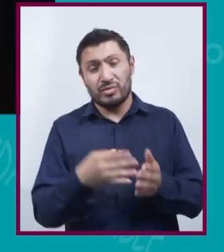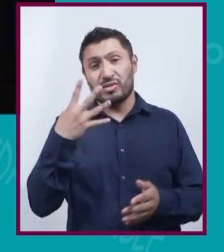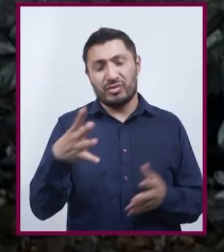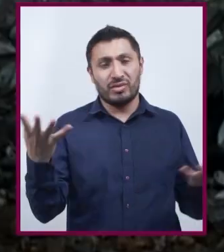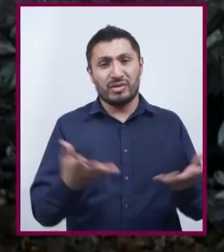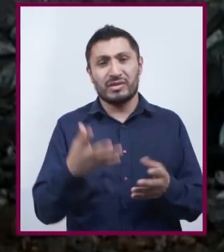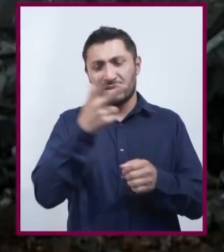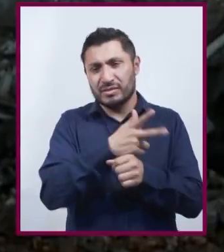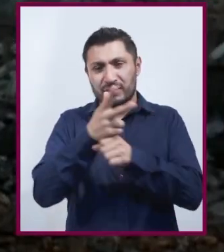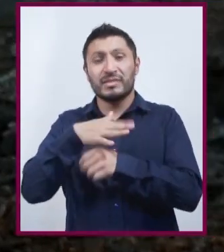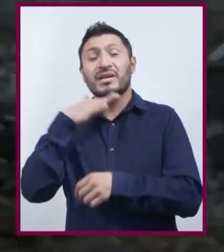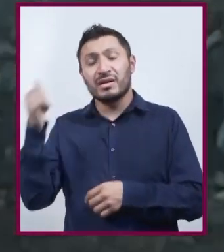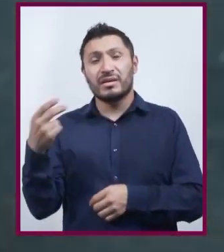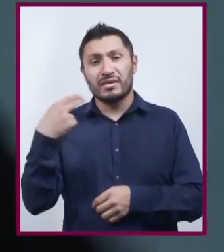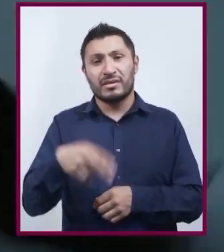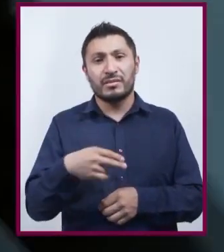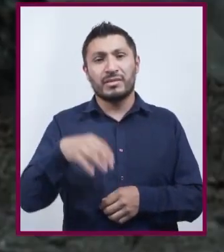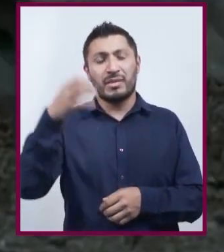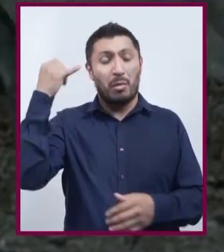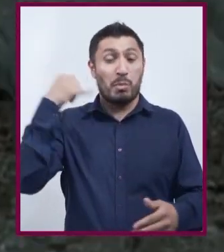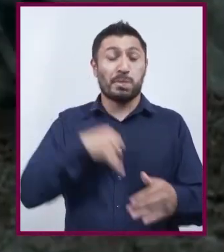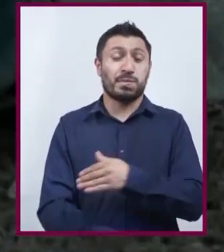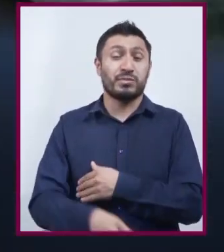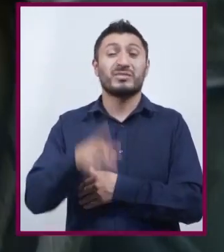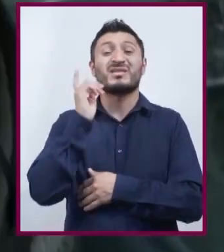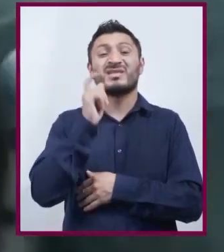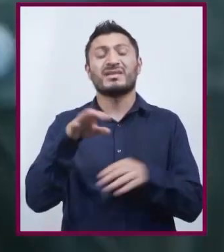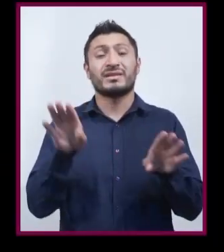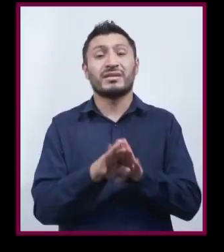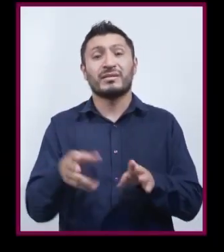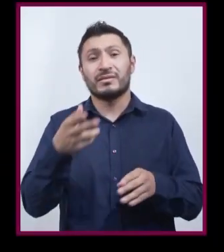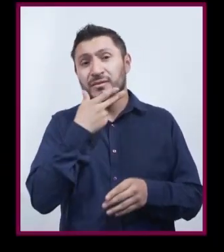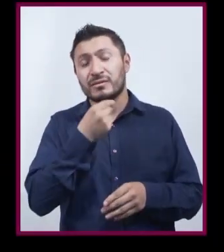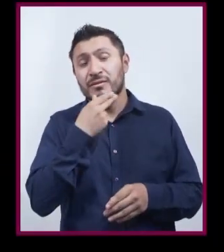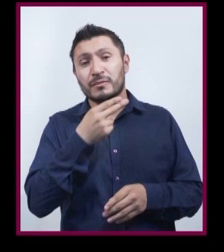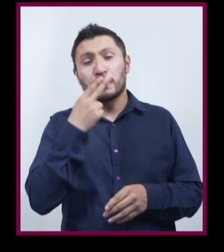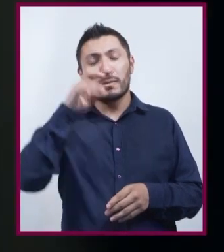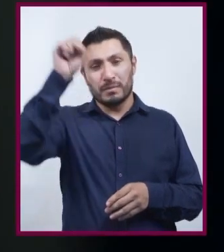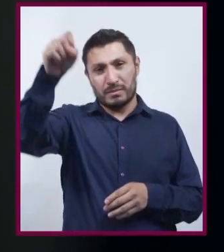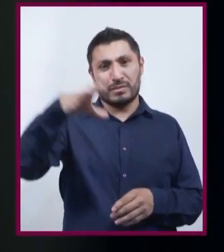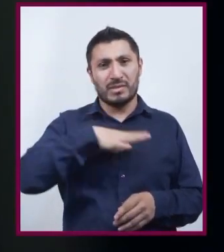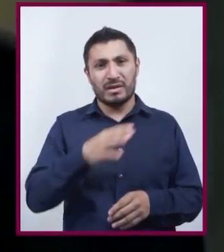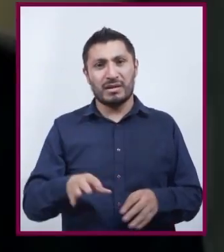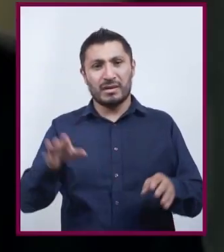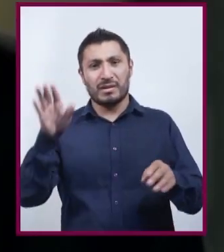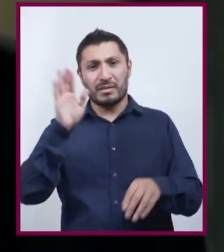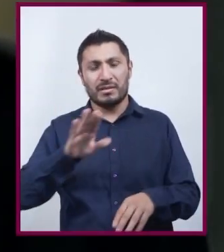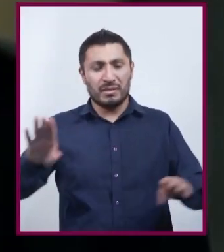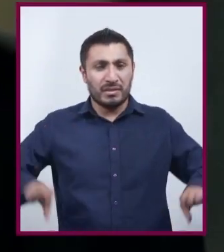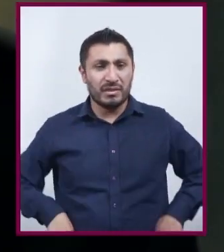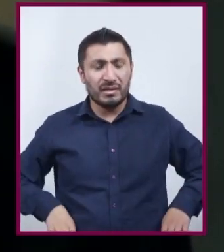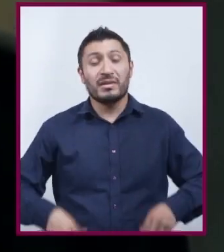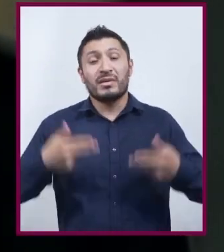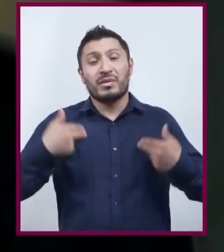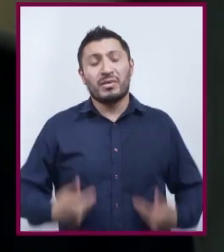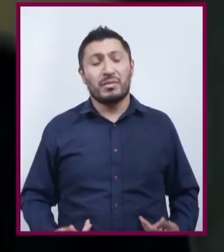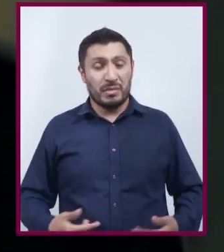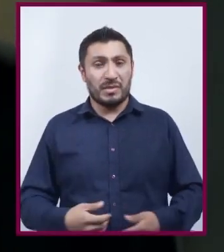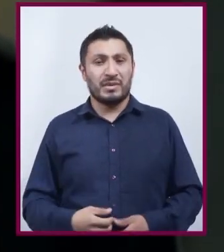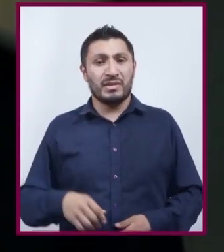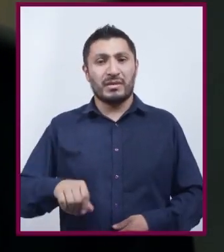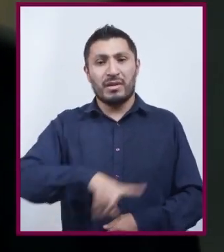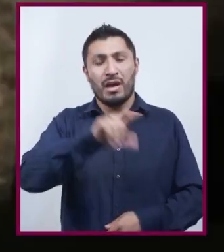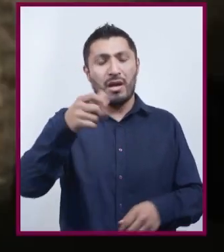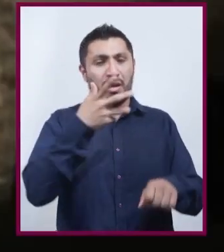actualidad. En el 2004 se realizó una película en Alemania llamada El hundimiento, donde se muestra al personaje desde una perspectiva